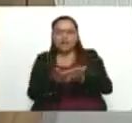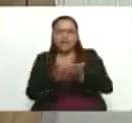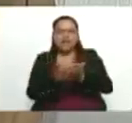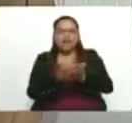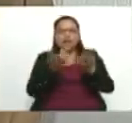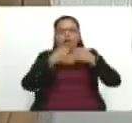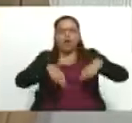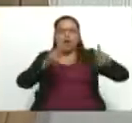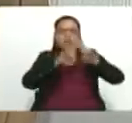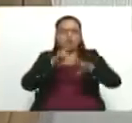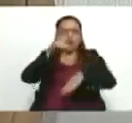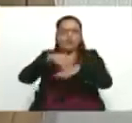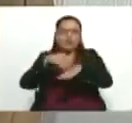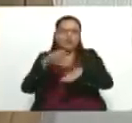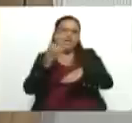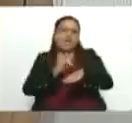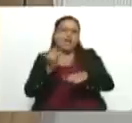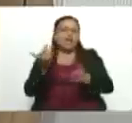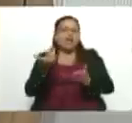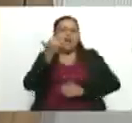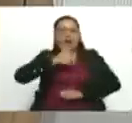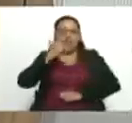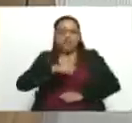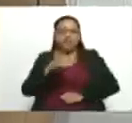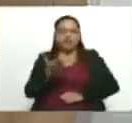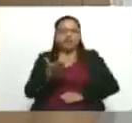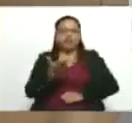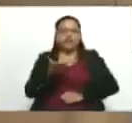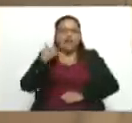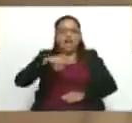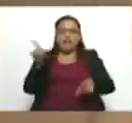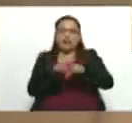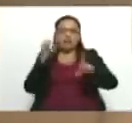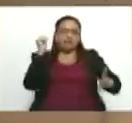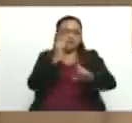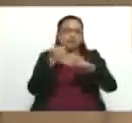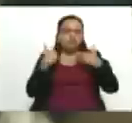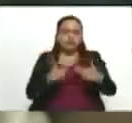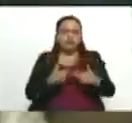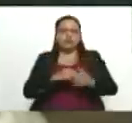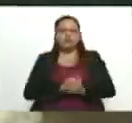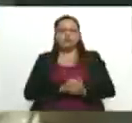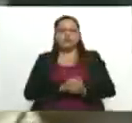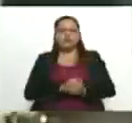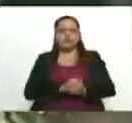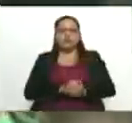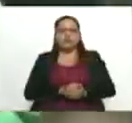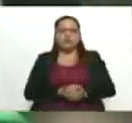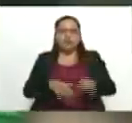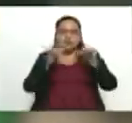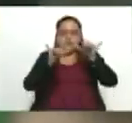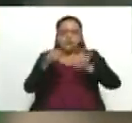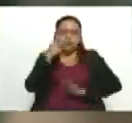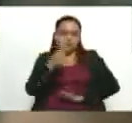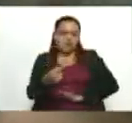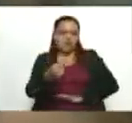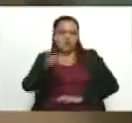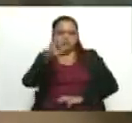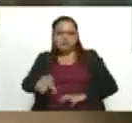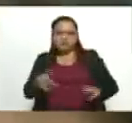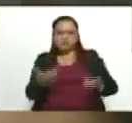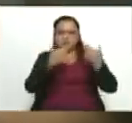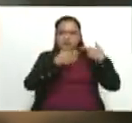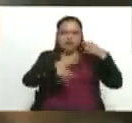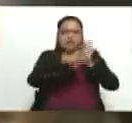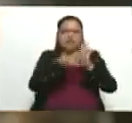Naciones Unidas señala que son lesivas y que son crímenes de lesa humanidad. Así lo dijo la alta relatora para los